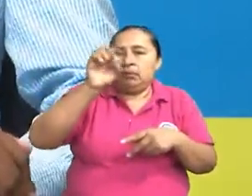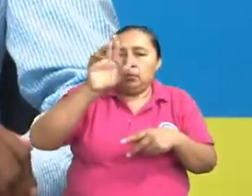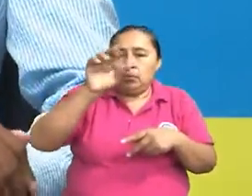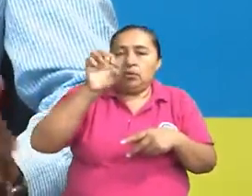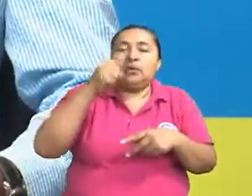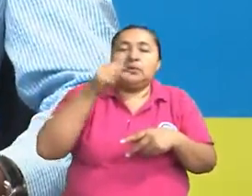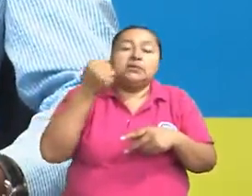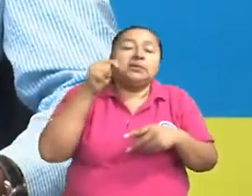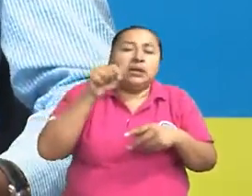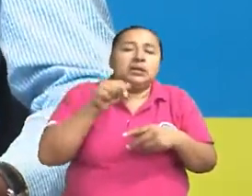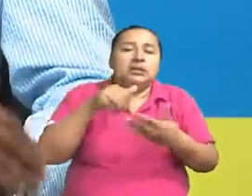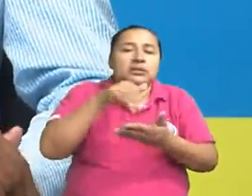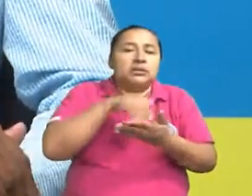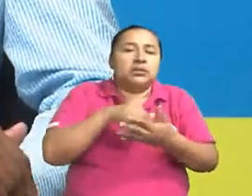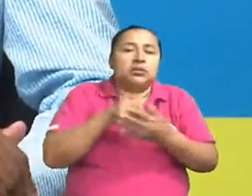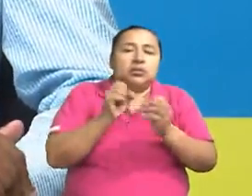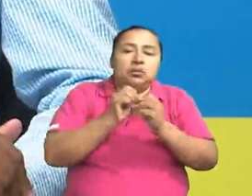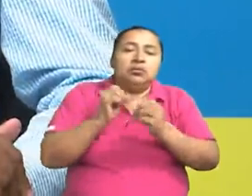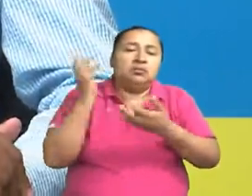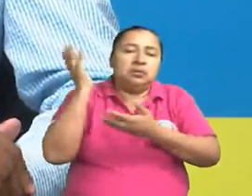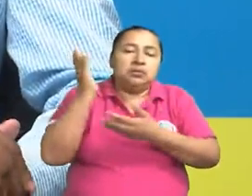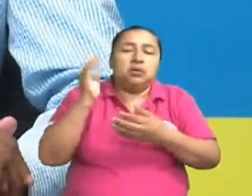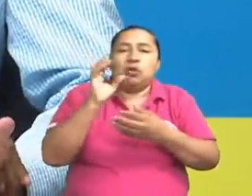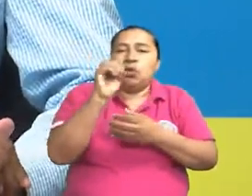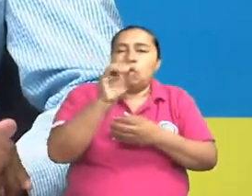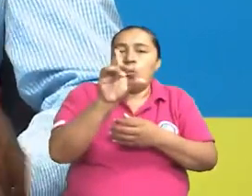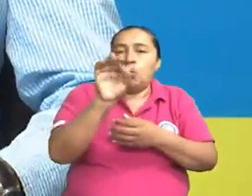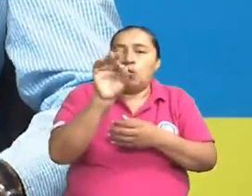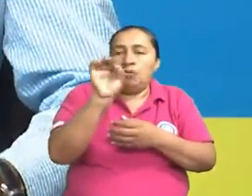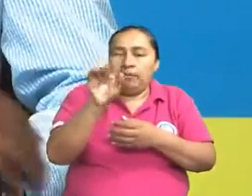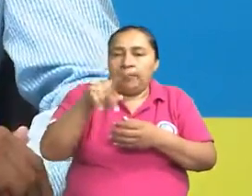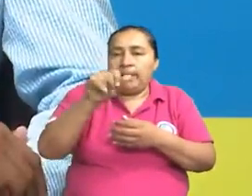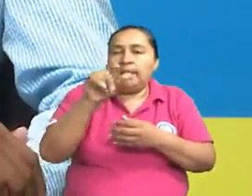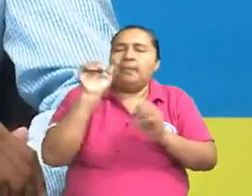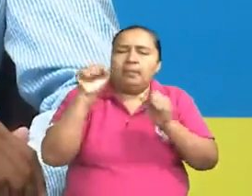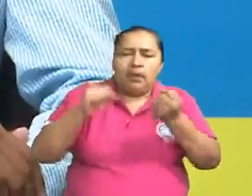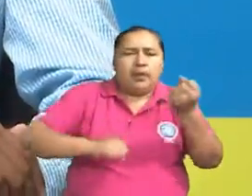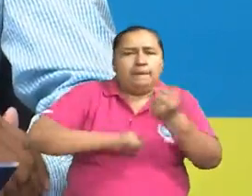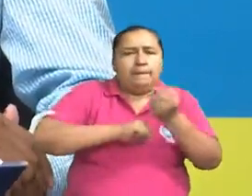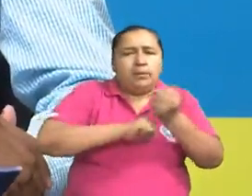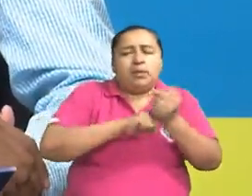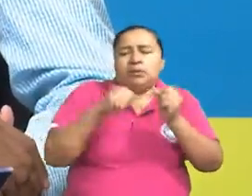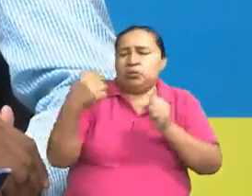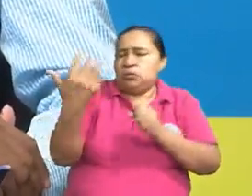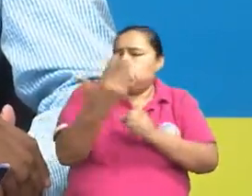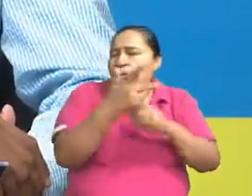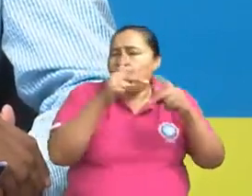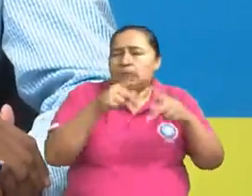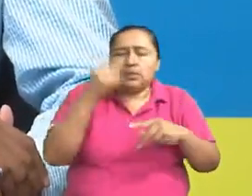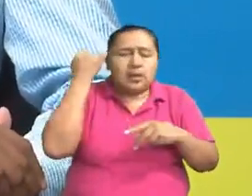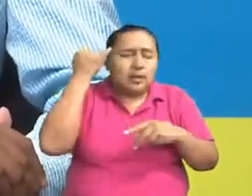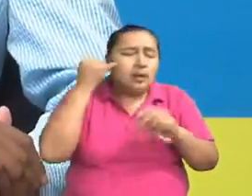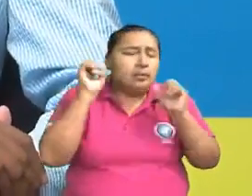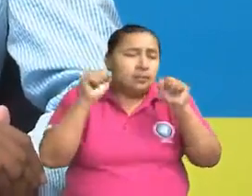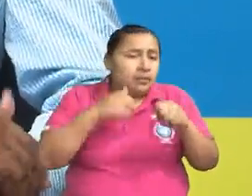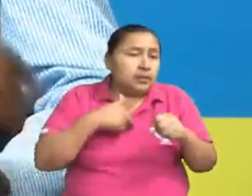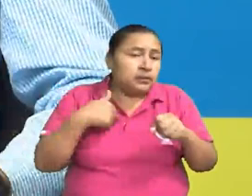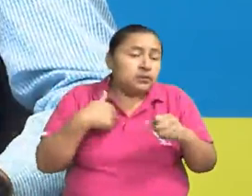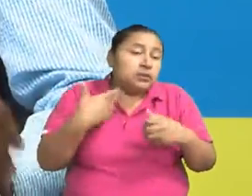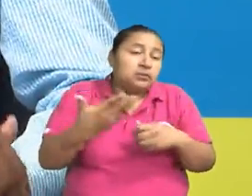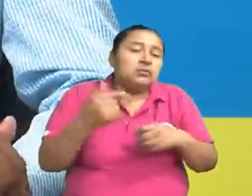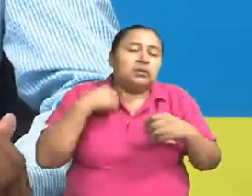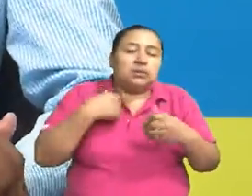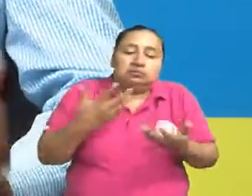en el Centro de Convenciones o Los Palmes, para que usted pueda apoyar a todos esos emprendedores nicaragüenses que